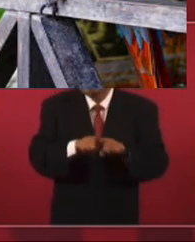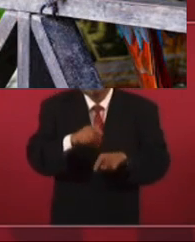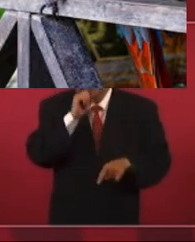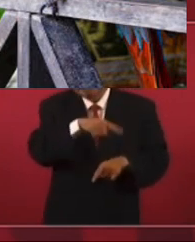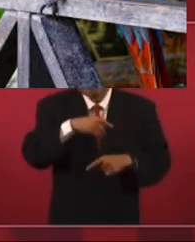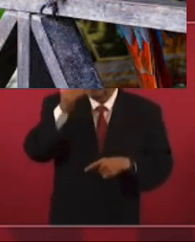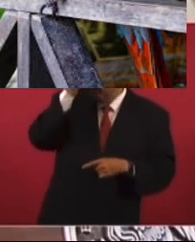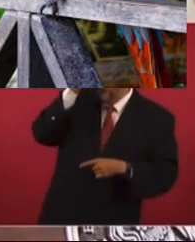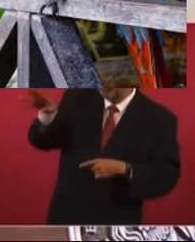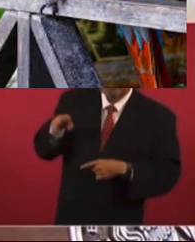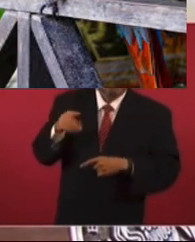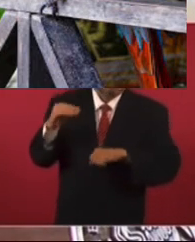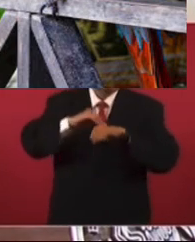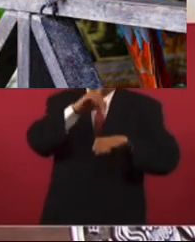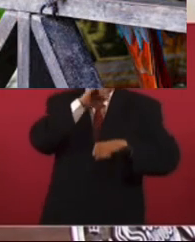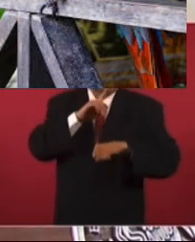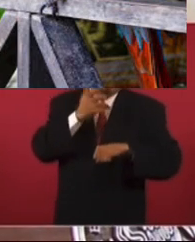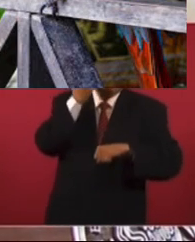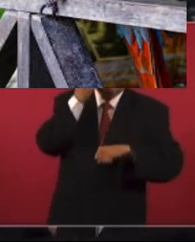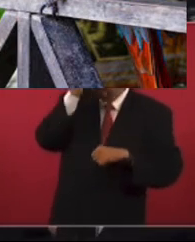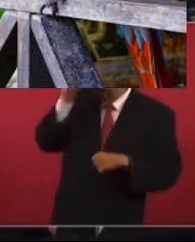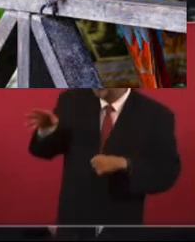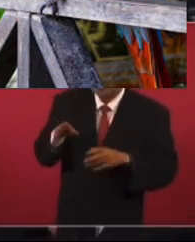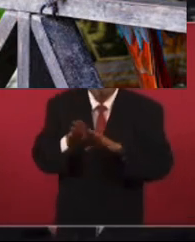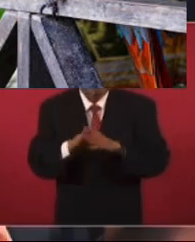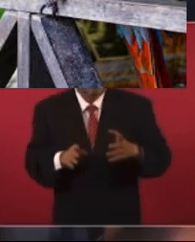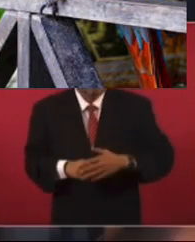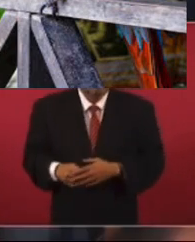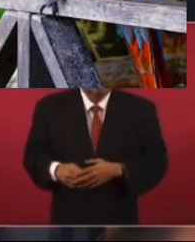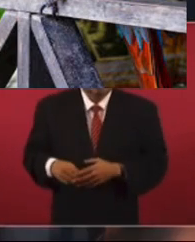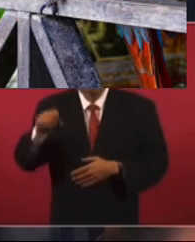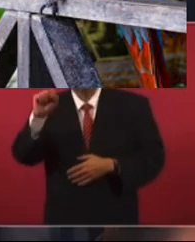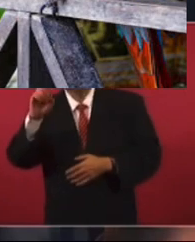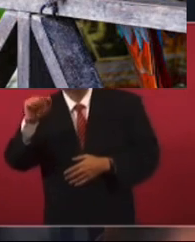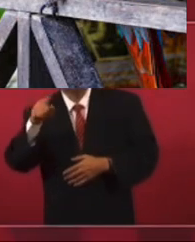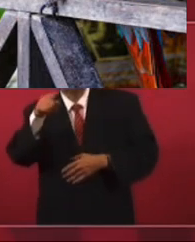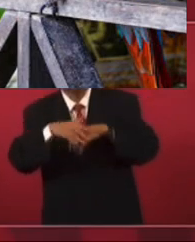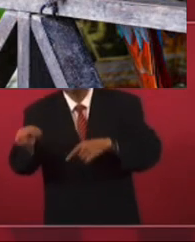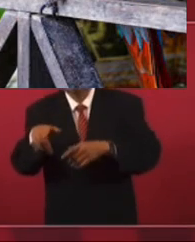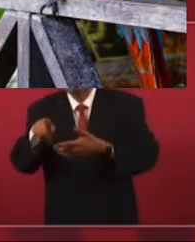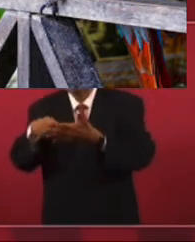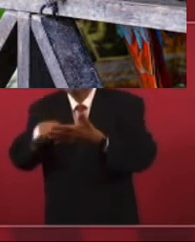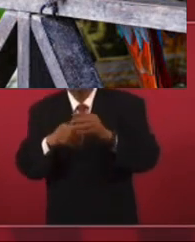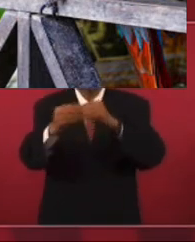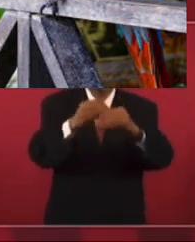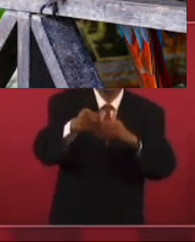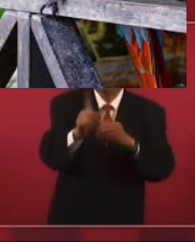se dan cuenta y siguen apoyando. Pero con eso solamente no va a ganar.